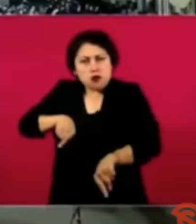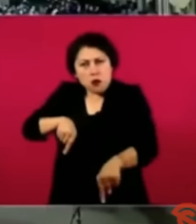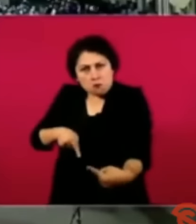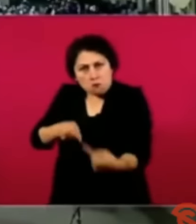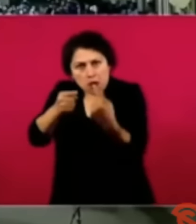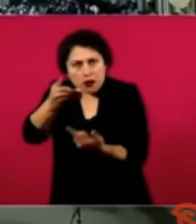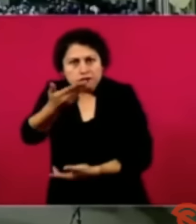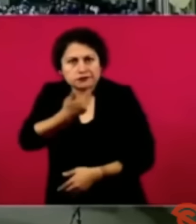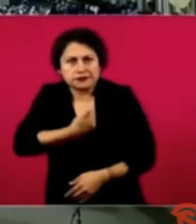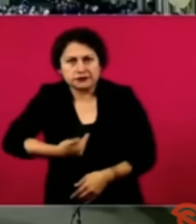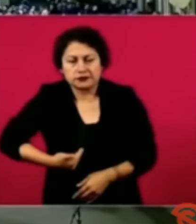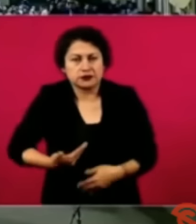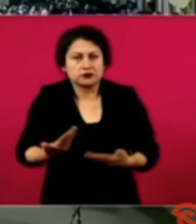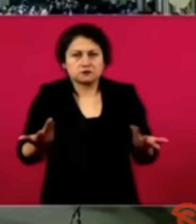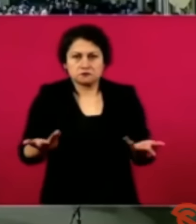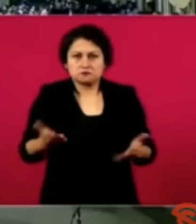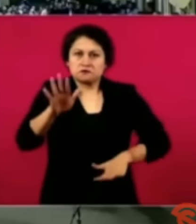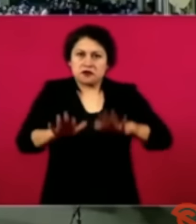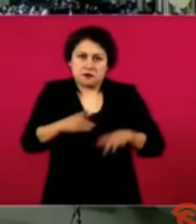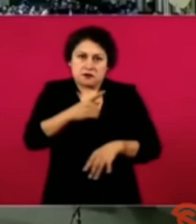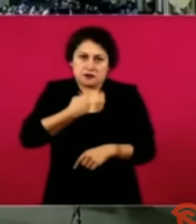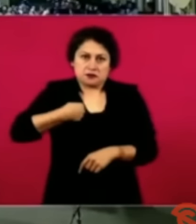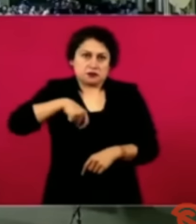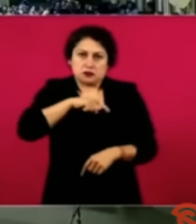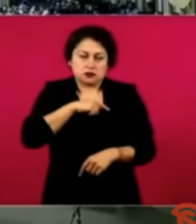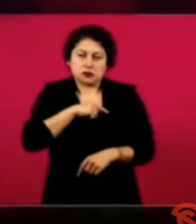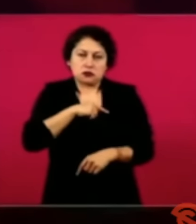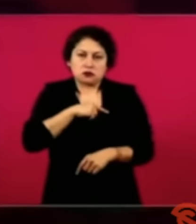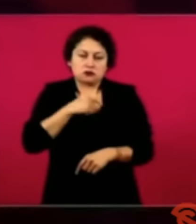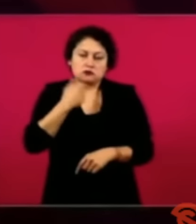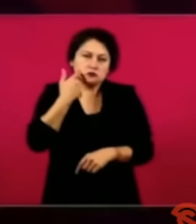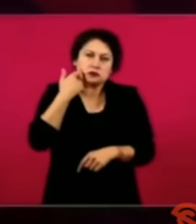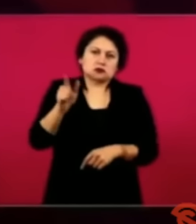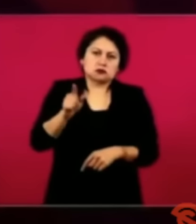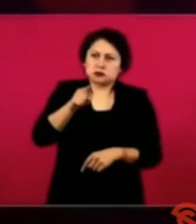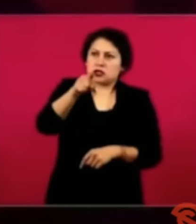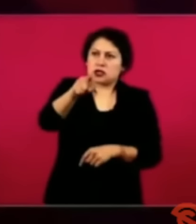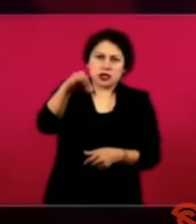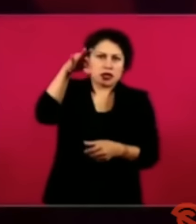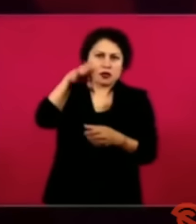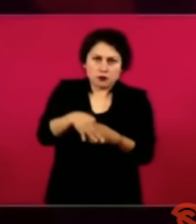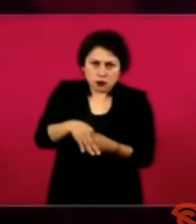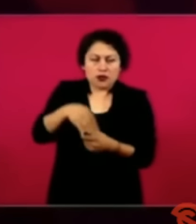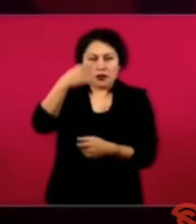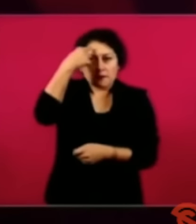acuerdo con que haya votado en contra del juicio de los expresidentes, y se lo hemos dicho aquí directamente.